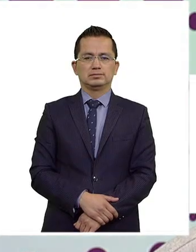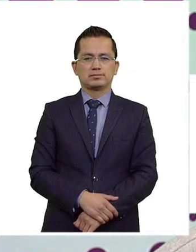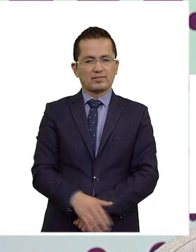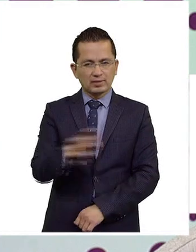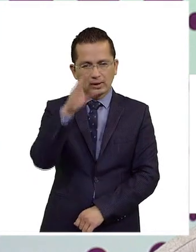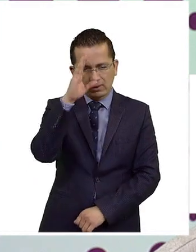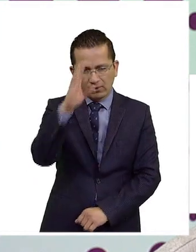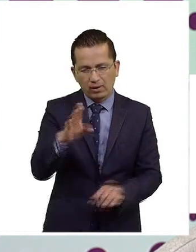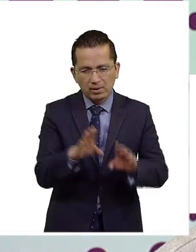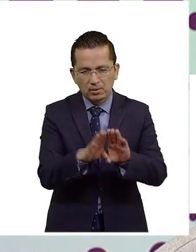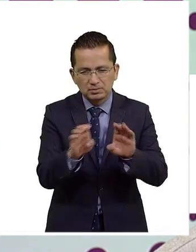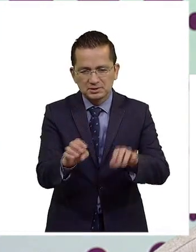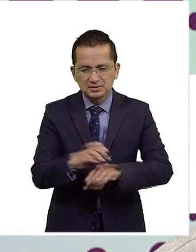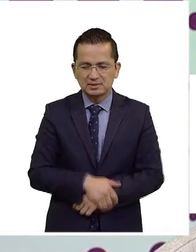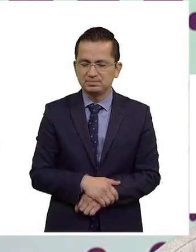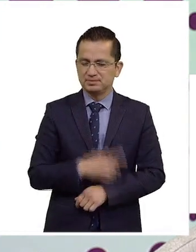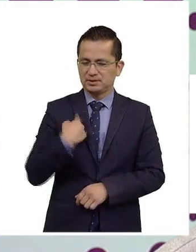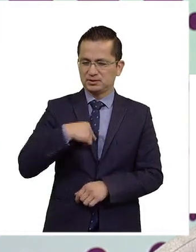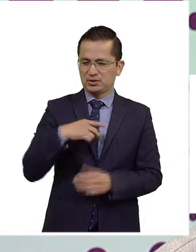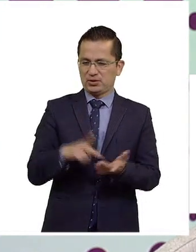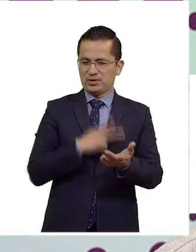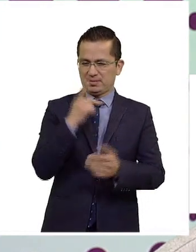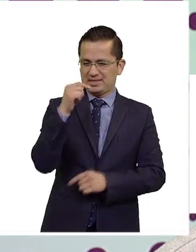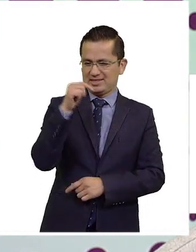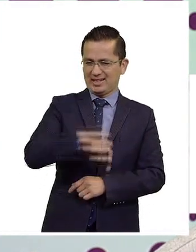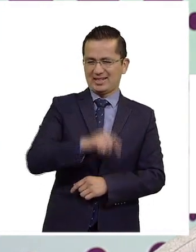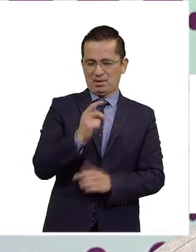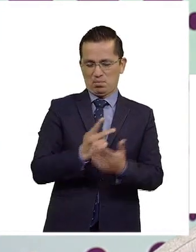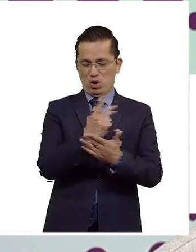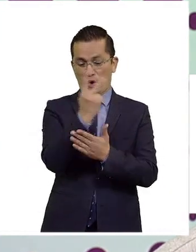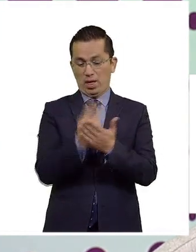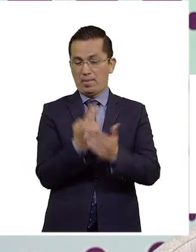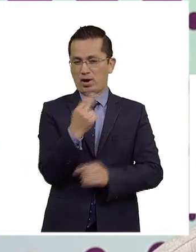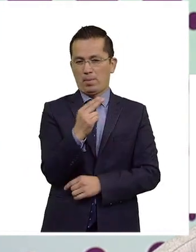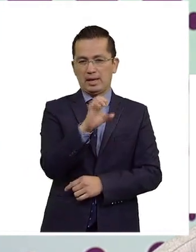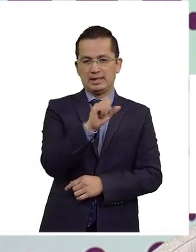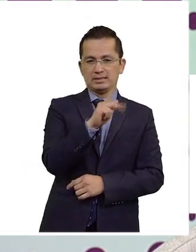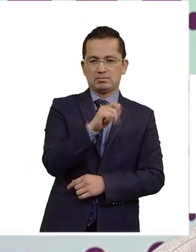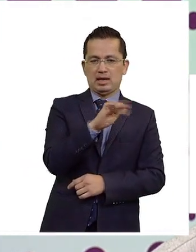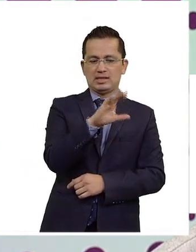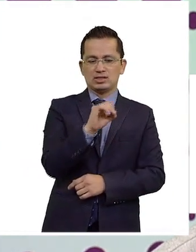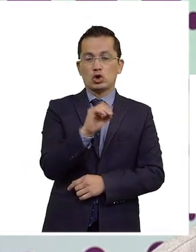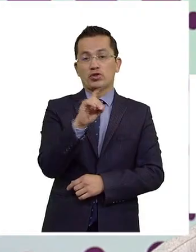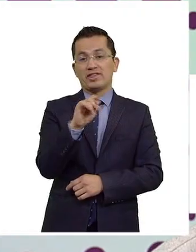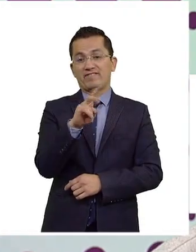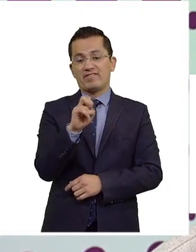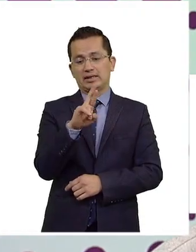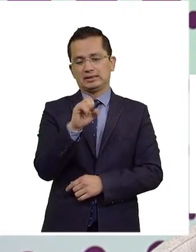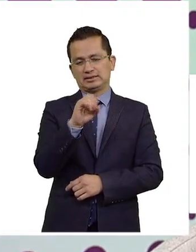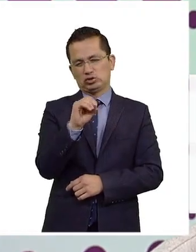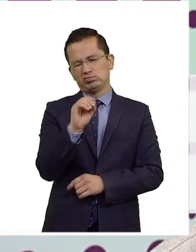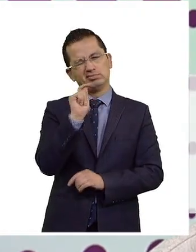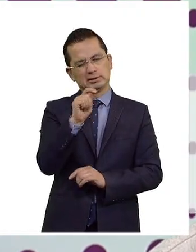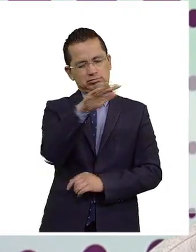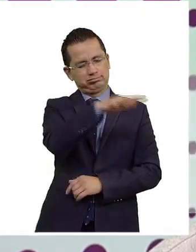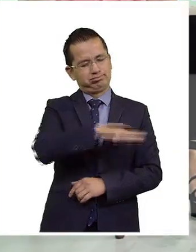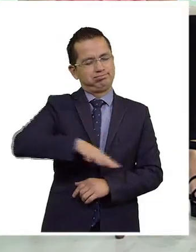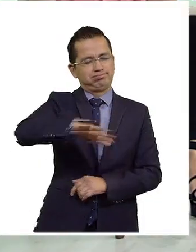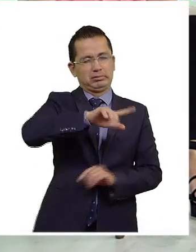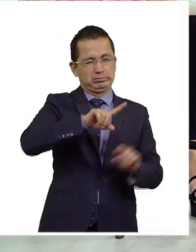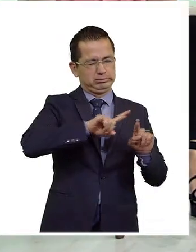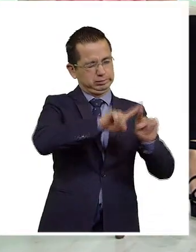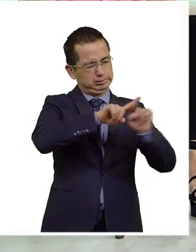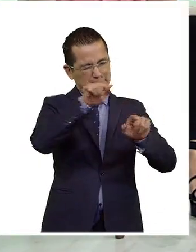Hola, ¿qué tal? Estamos aquí de vuelta en Espacio Diverso y el día de hoy estamos hablando sobre infancias trans y nos quedamos